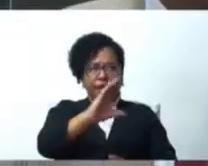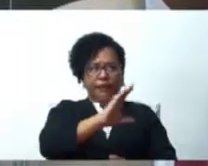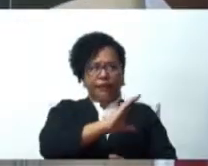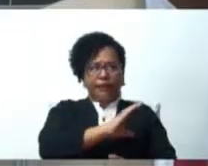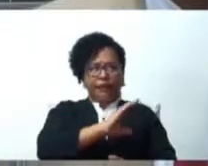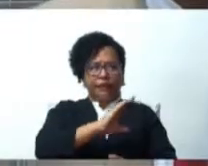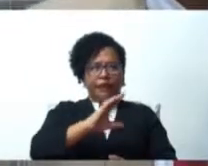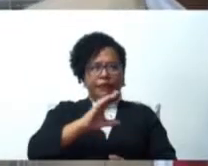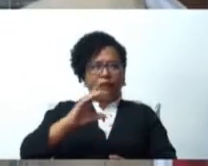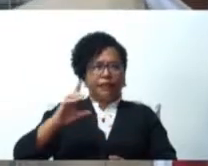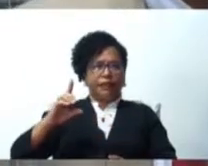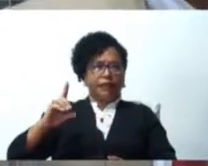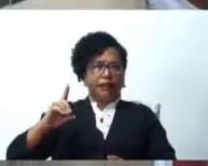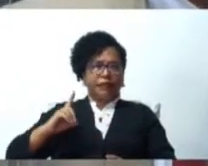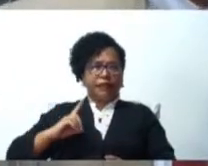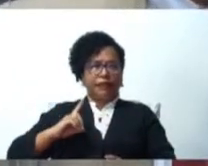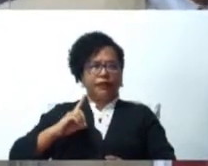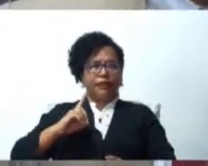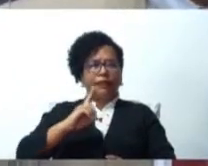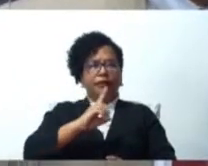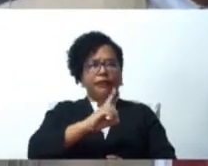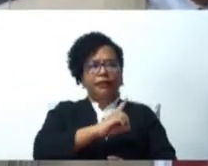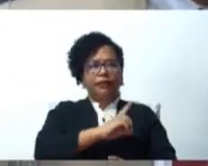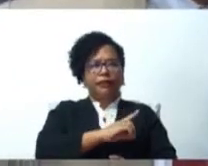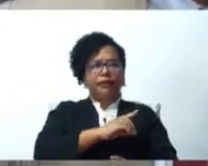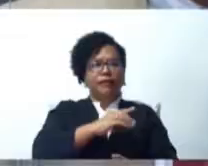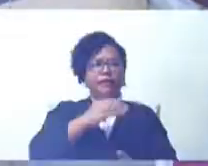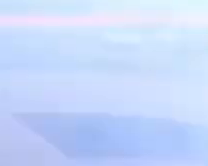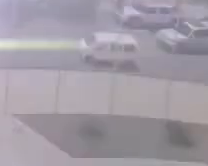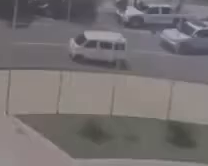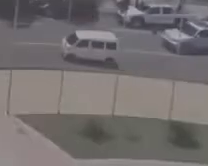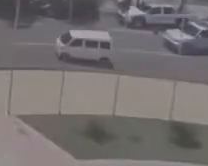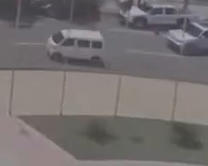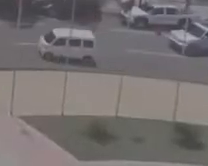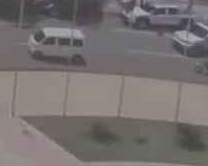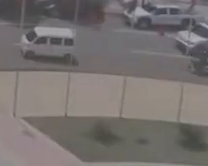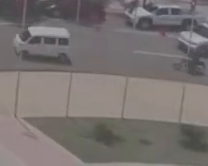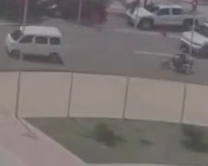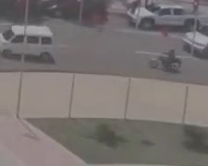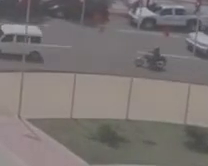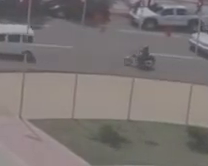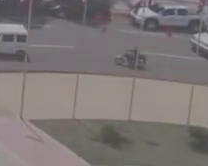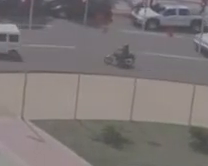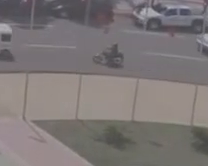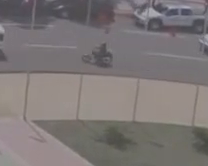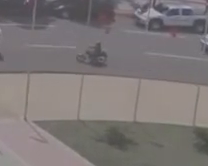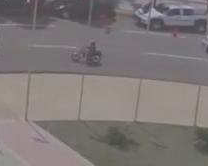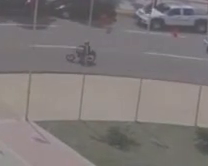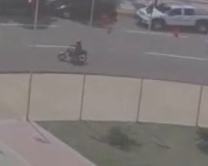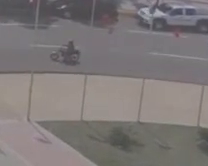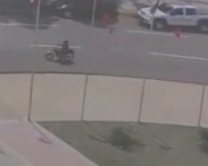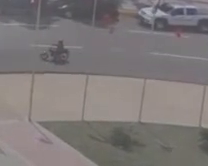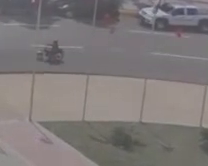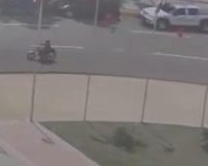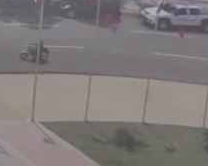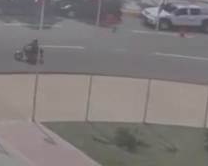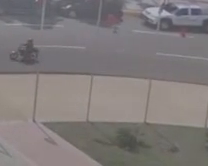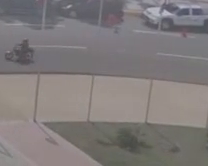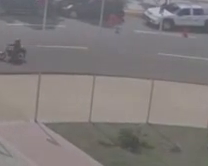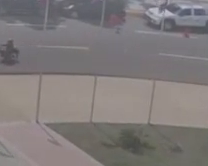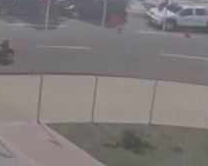esposo fallecido, diputado José Francisco López Chávez. Cámara de Diputados de la República